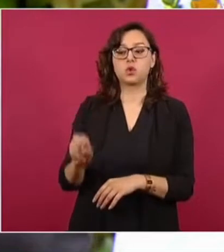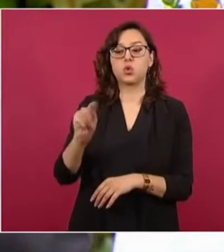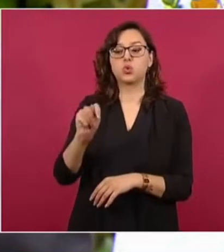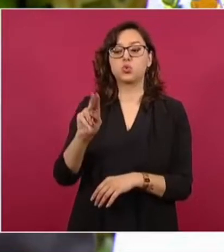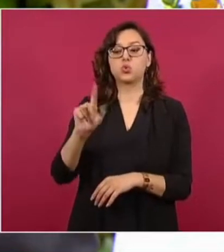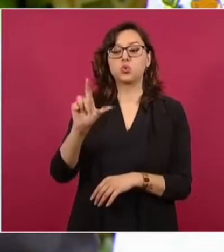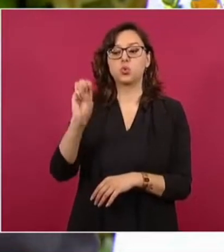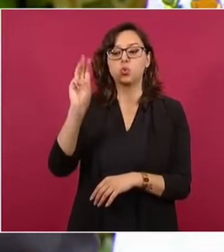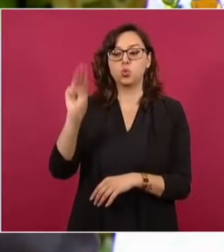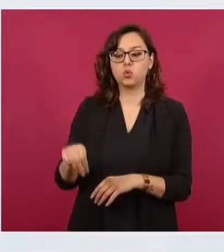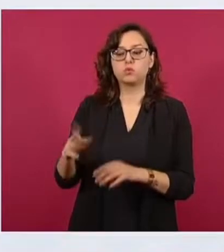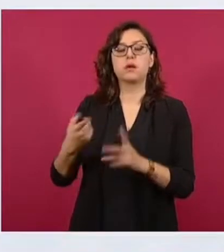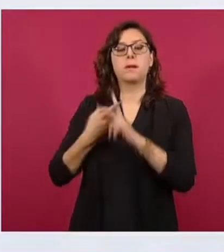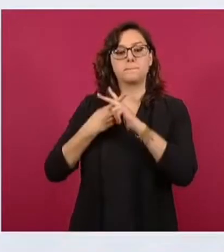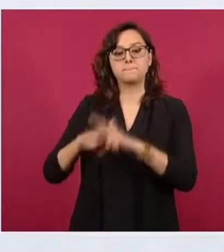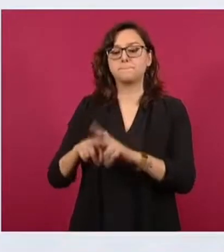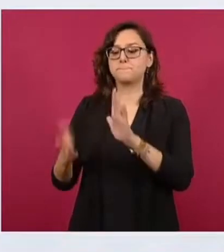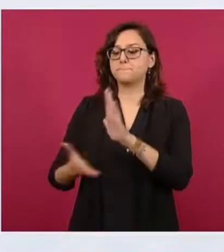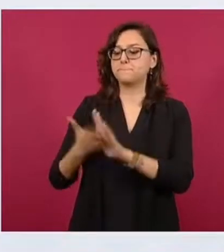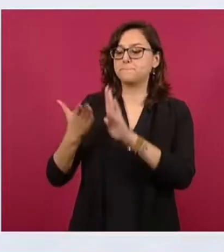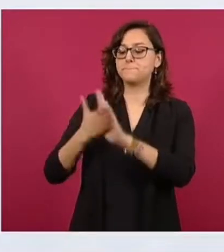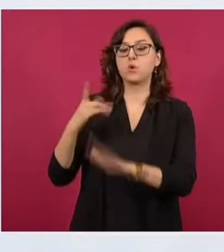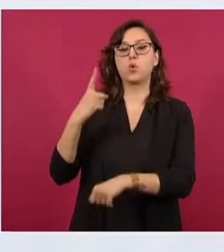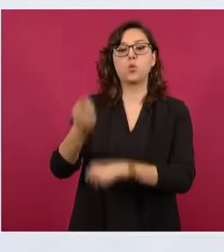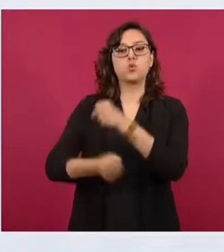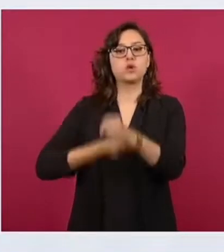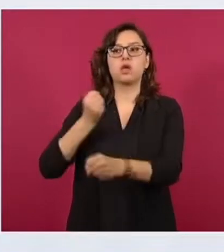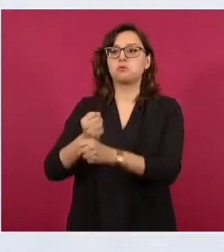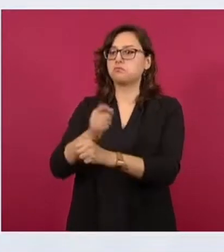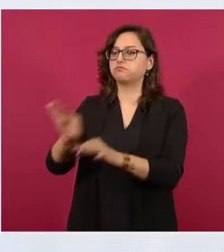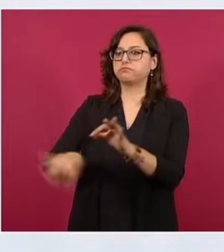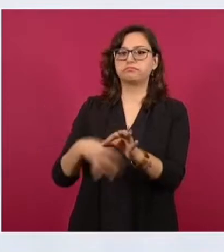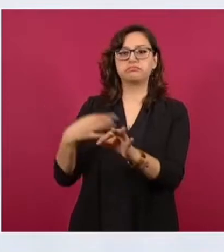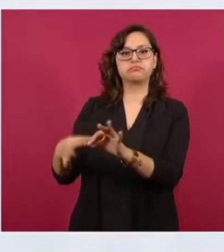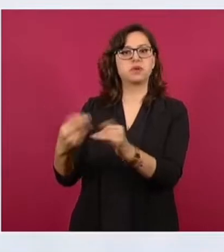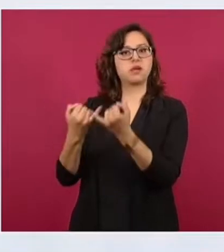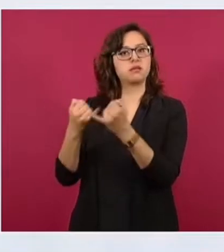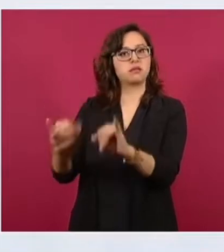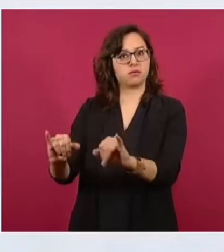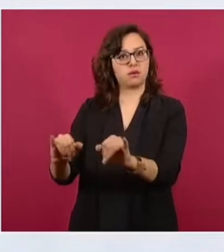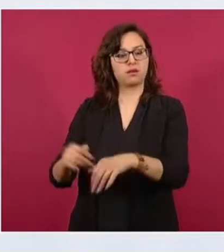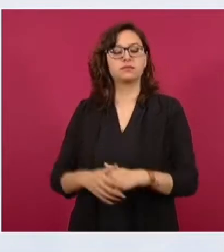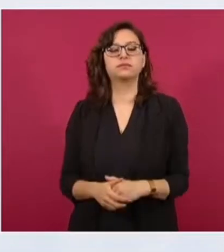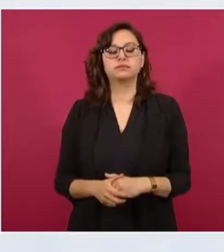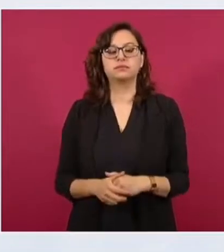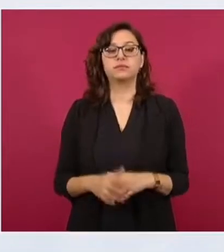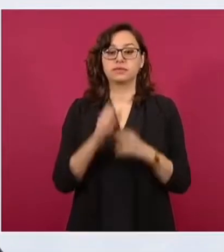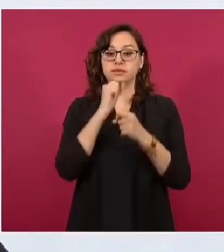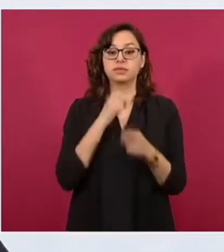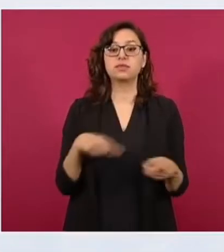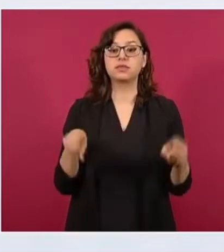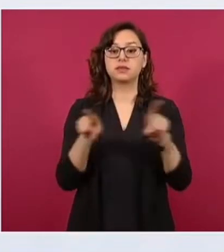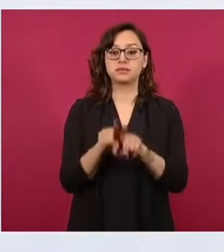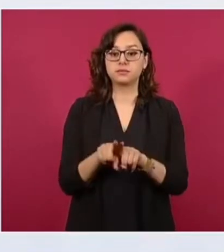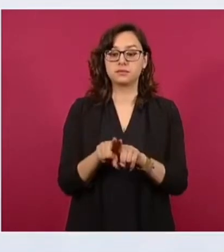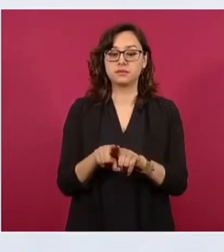en operación a finales del año próximo. Hemos venido garantizando el mantenimiento